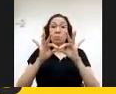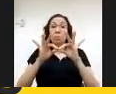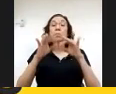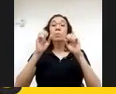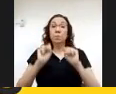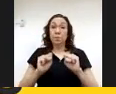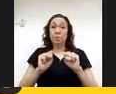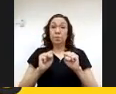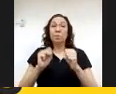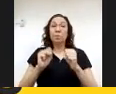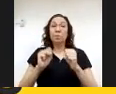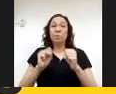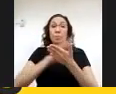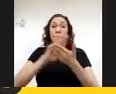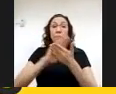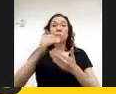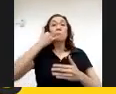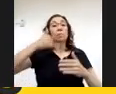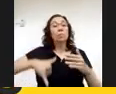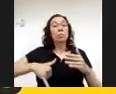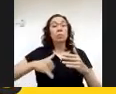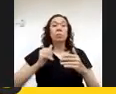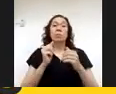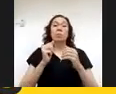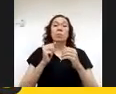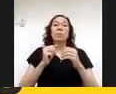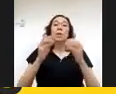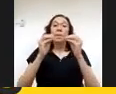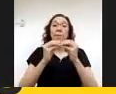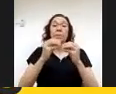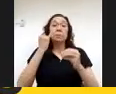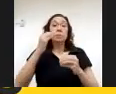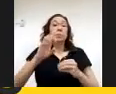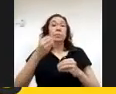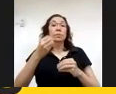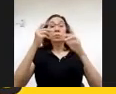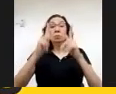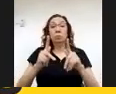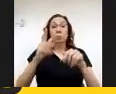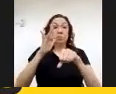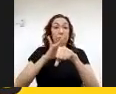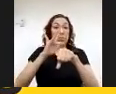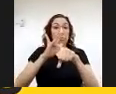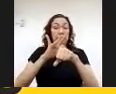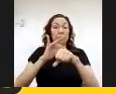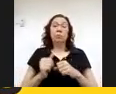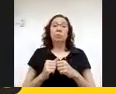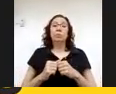poder limpiarlos o desinfectarlos, sobre todo si otra persona los toma.